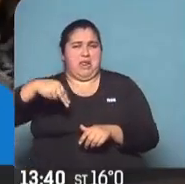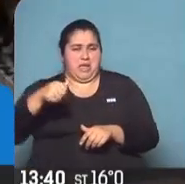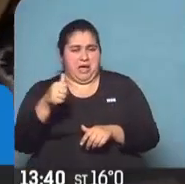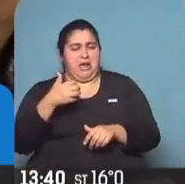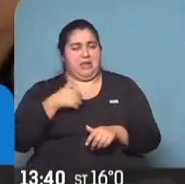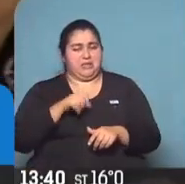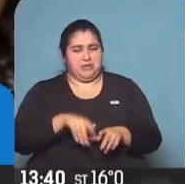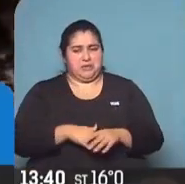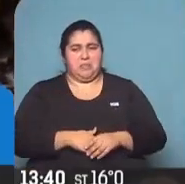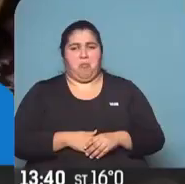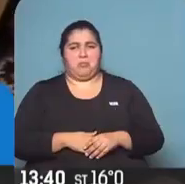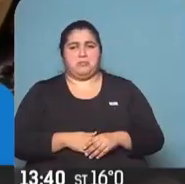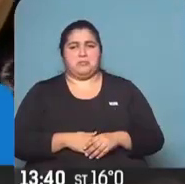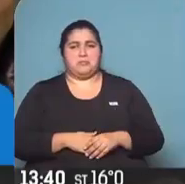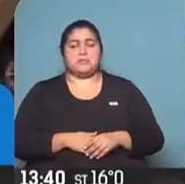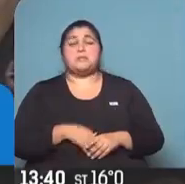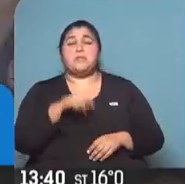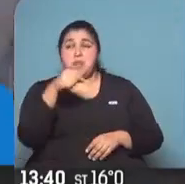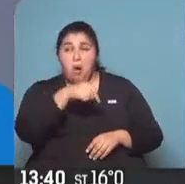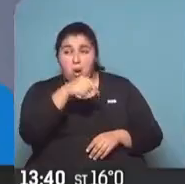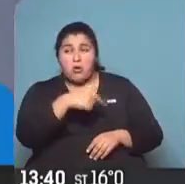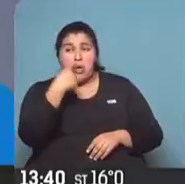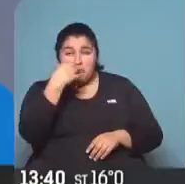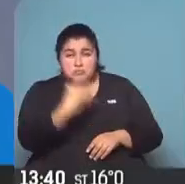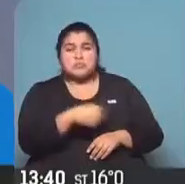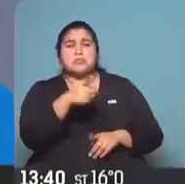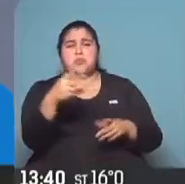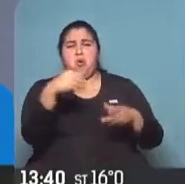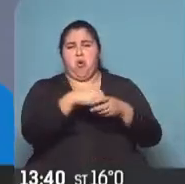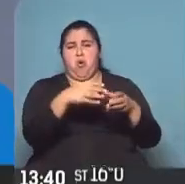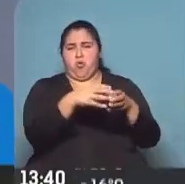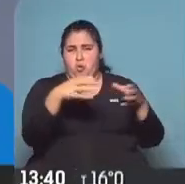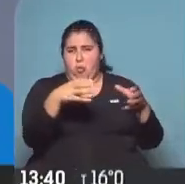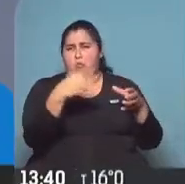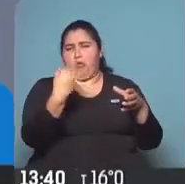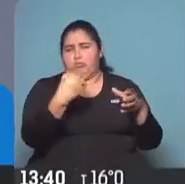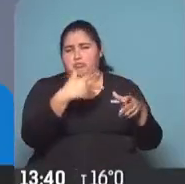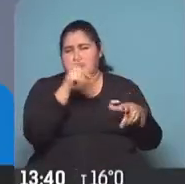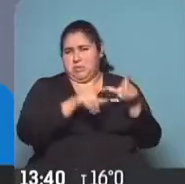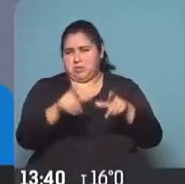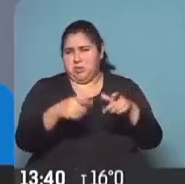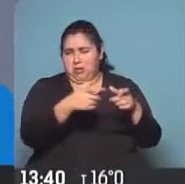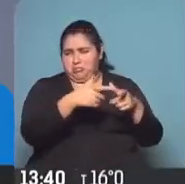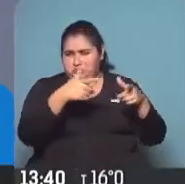argentinas actualmente con una dotación de efectivos